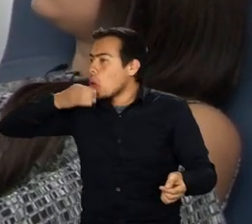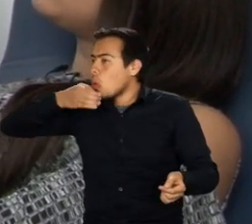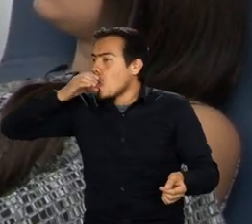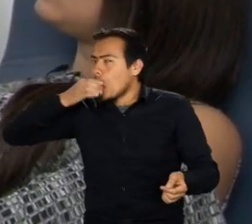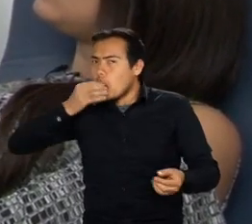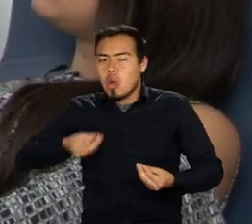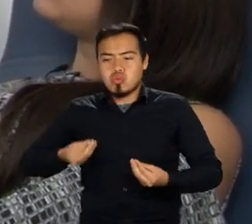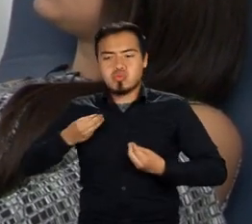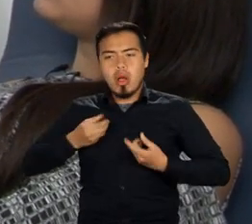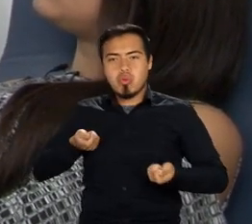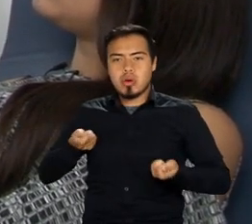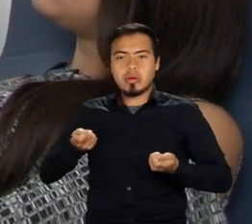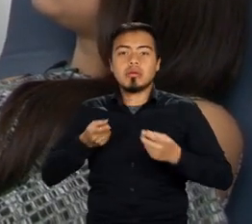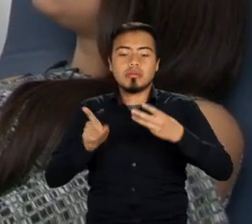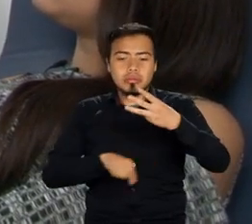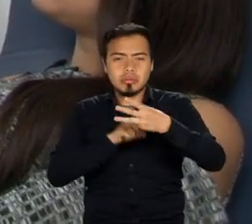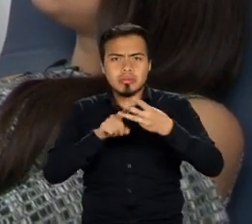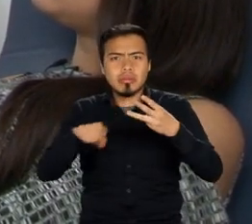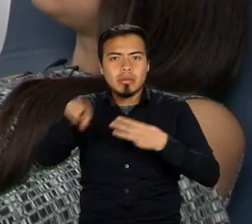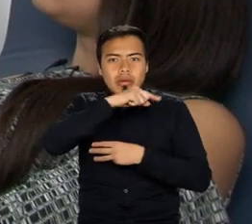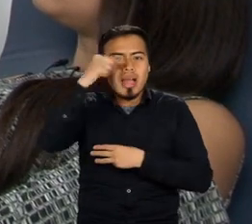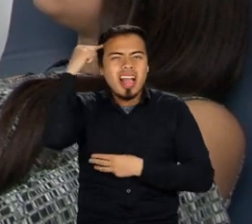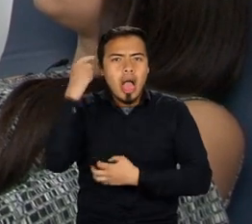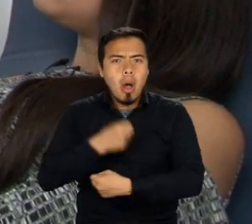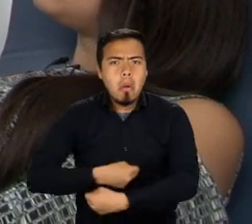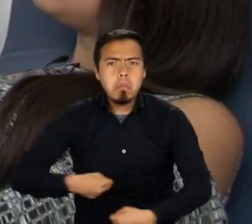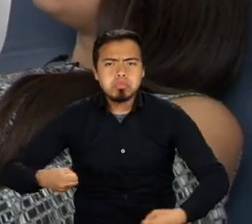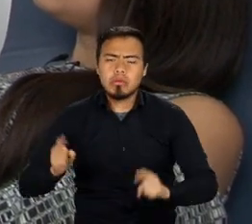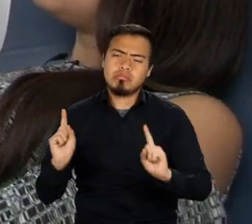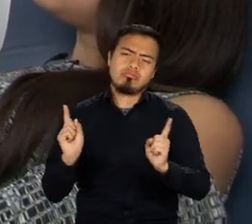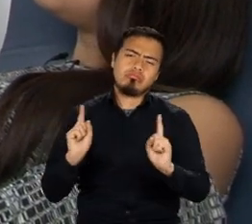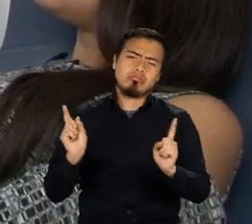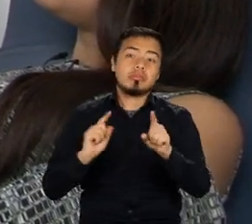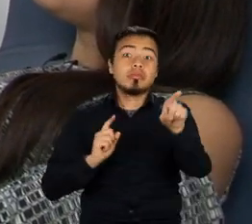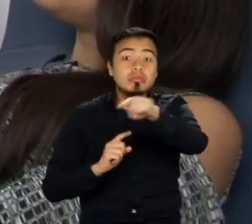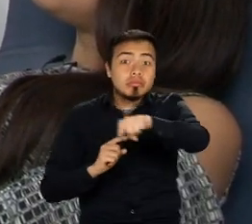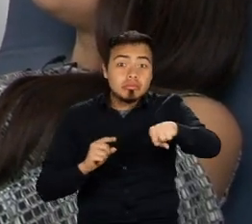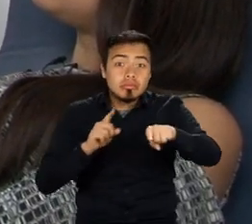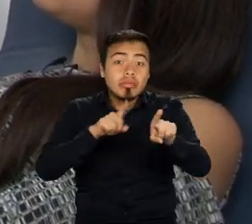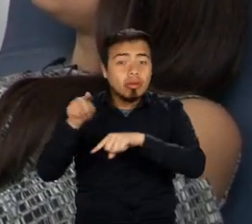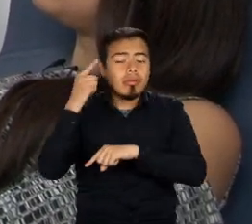engorda. Quizás de pronto las personas después de donar consumen